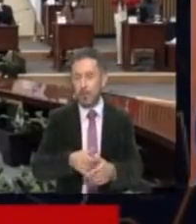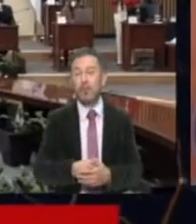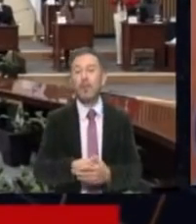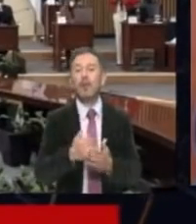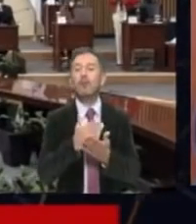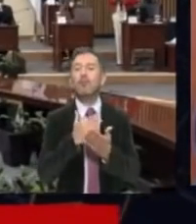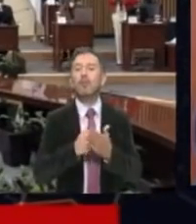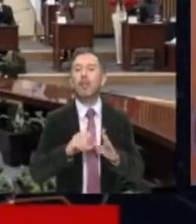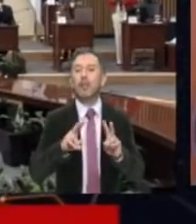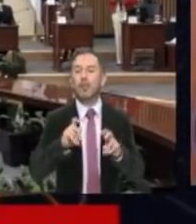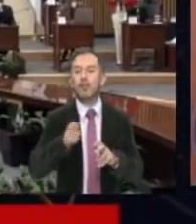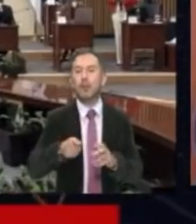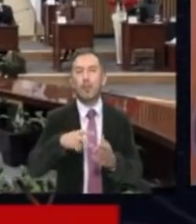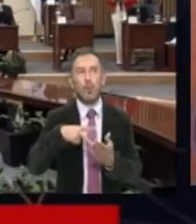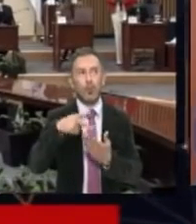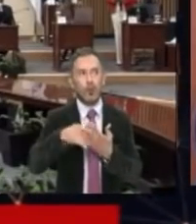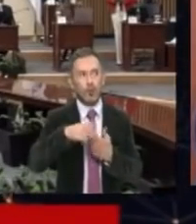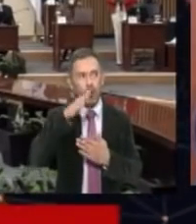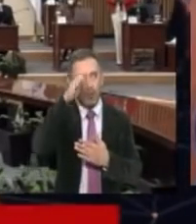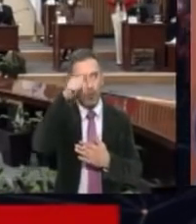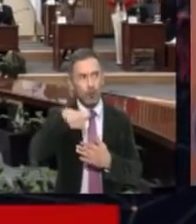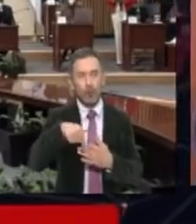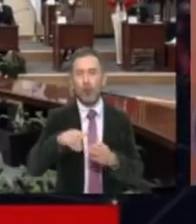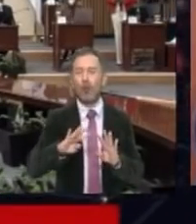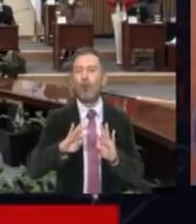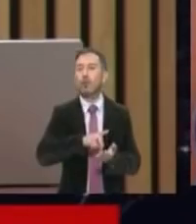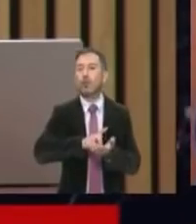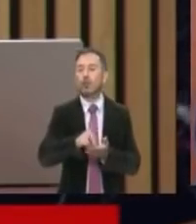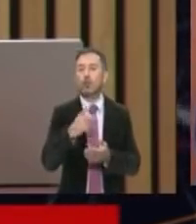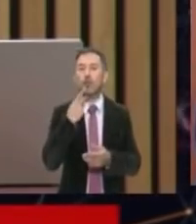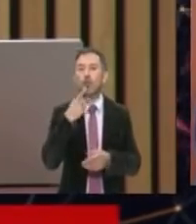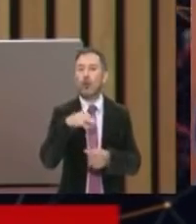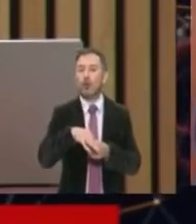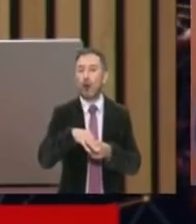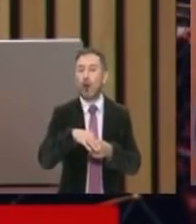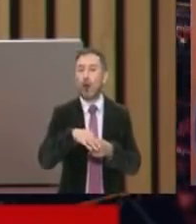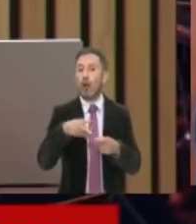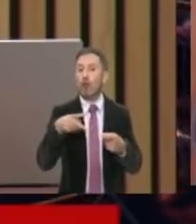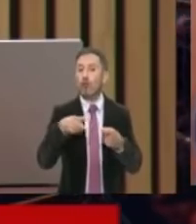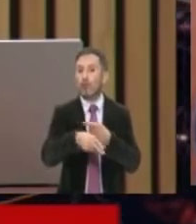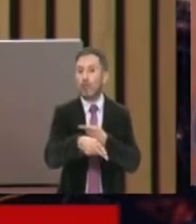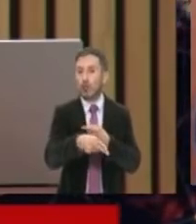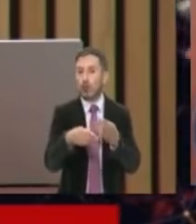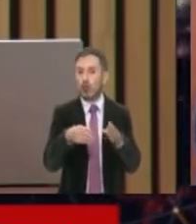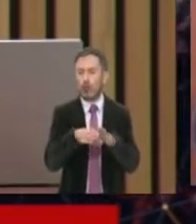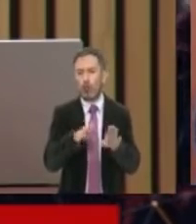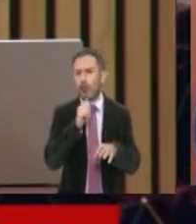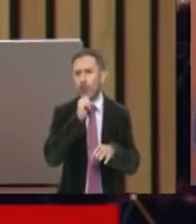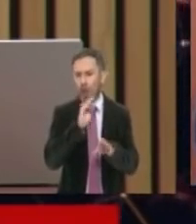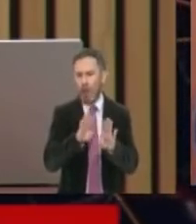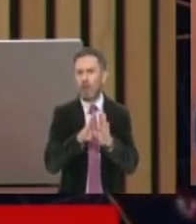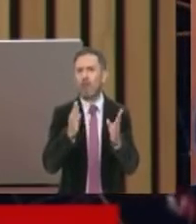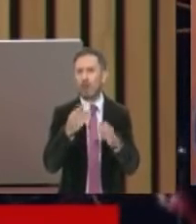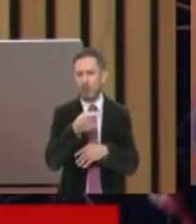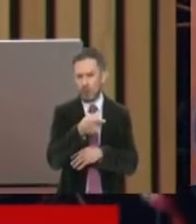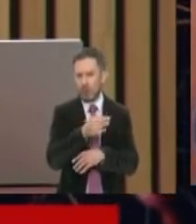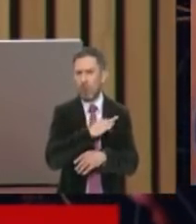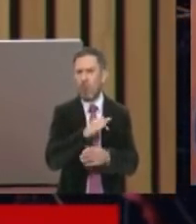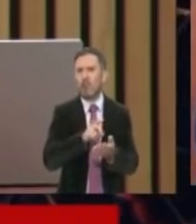locales sin ningún exceso, la contratación o la